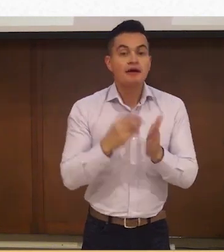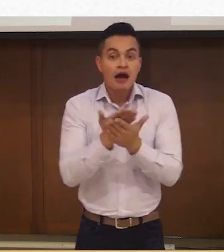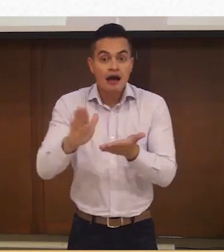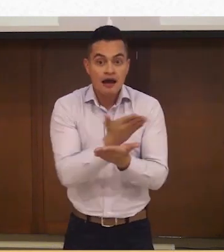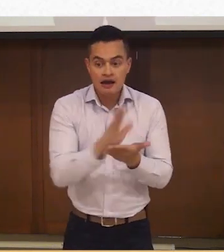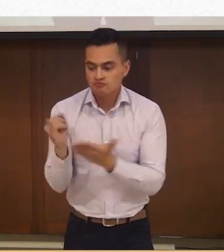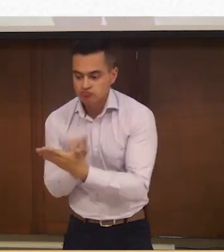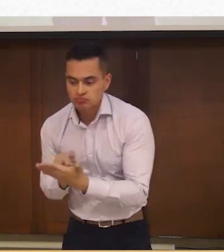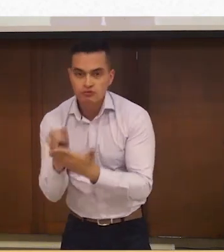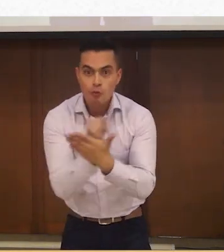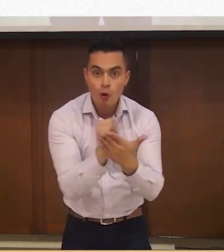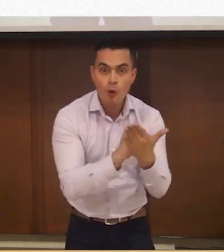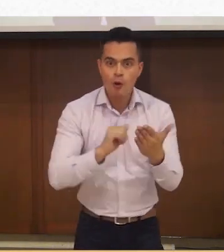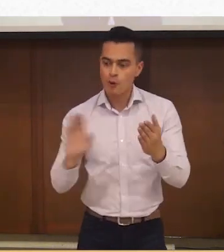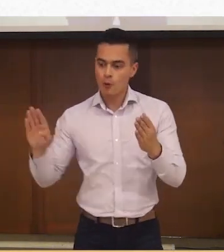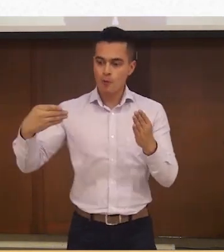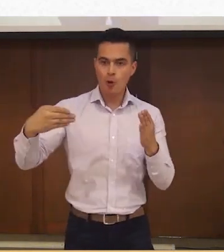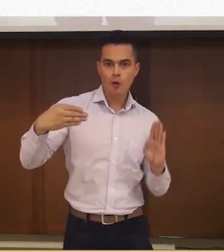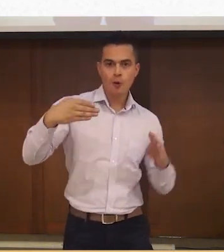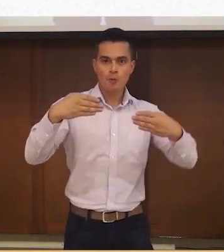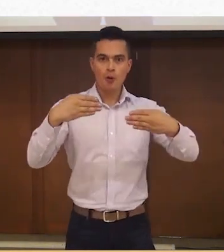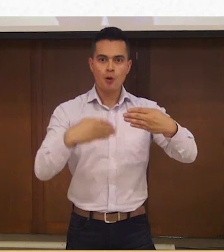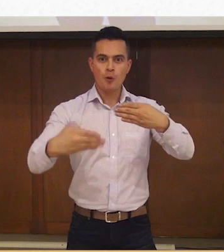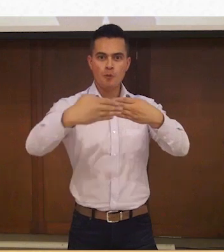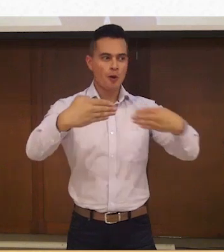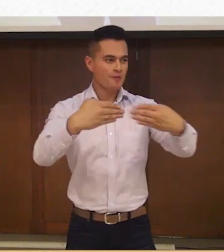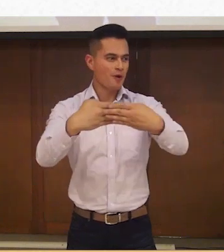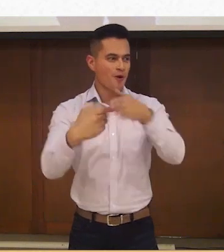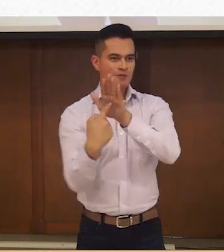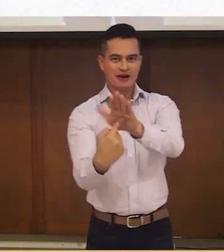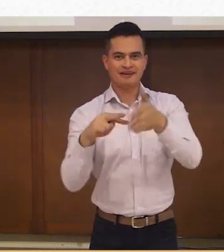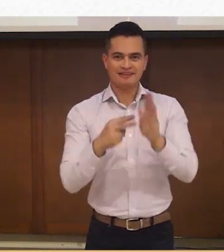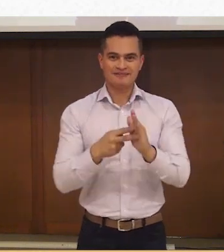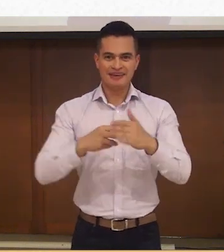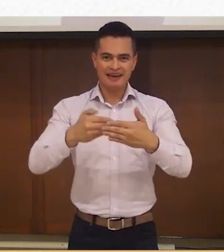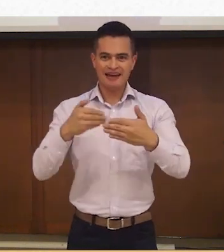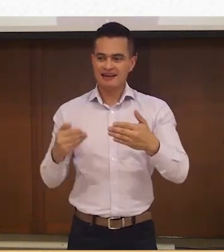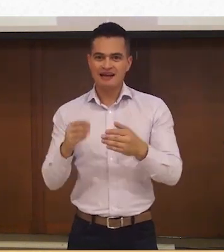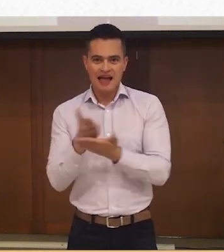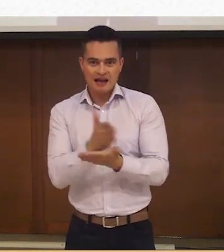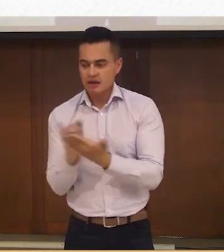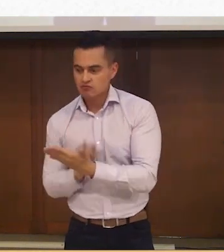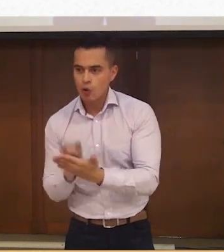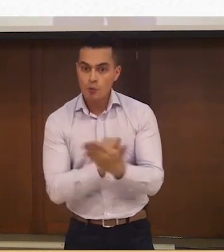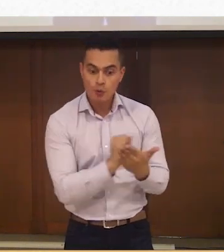dibujos separados de cómo hubo que hacerlos por capas, ¿no es cierto? Cada uno de ellos.